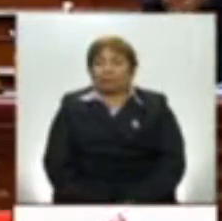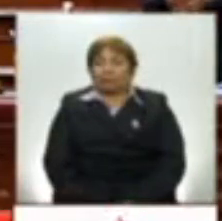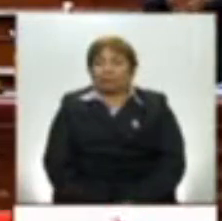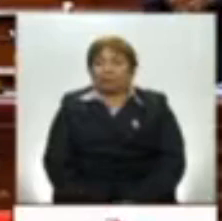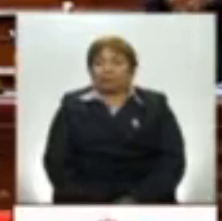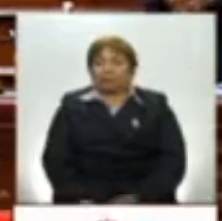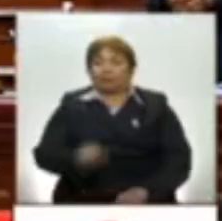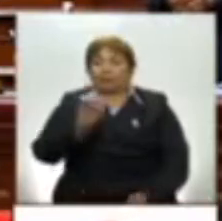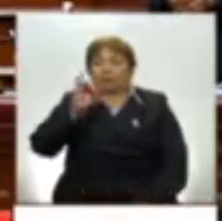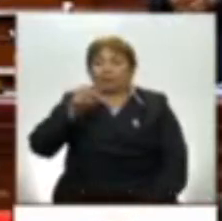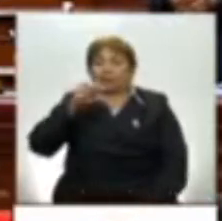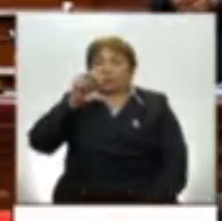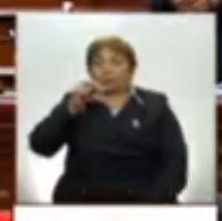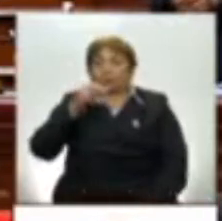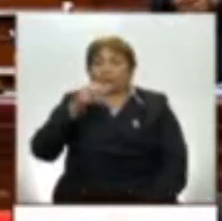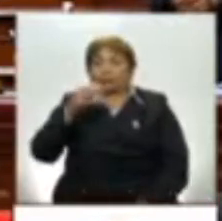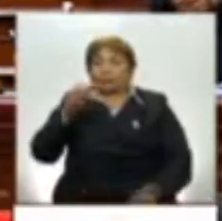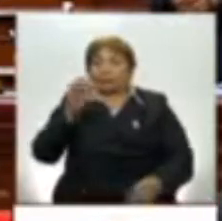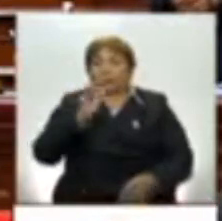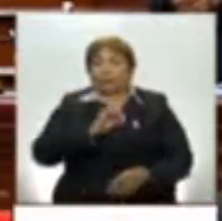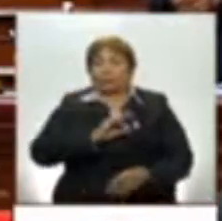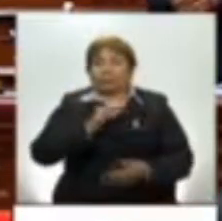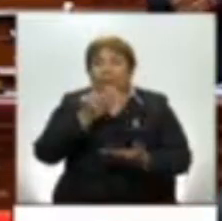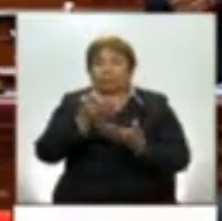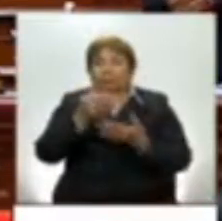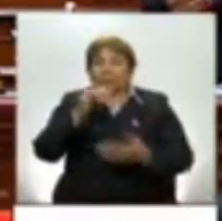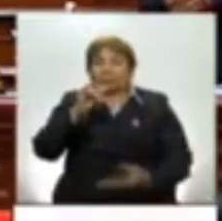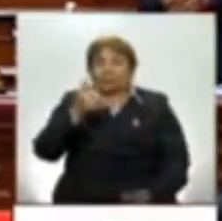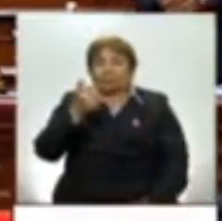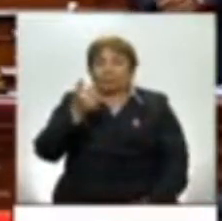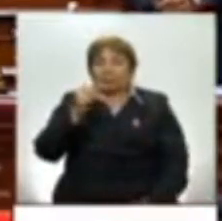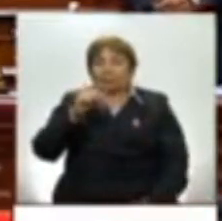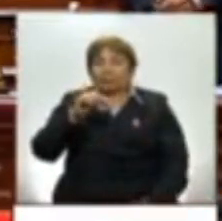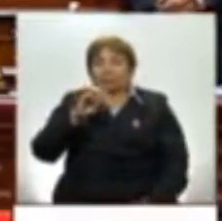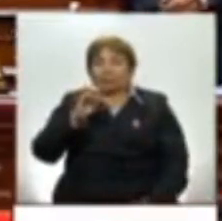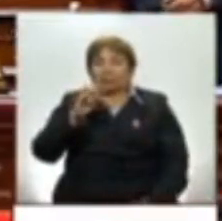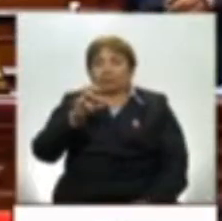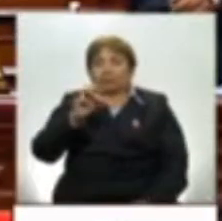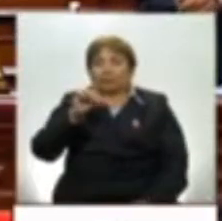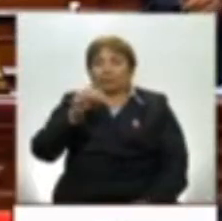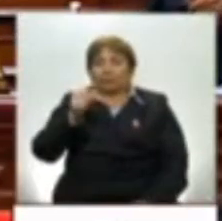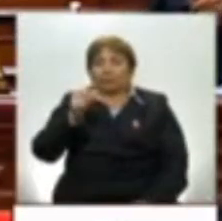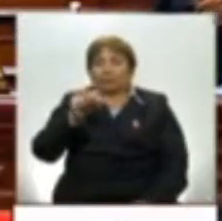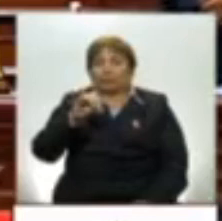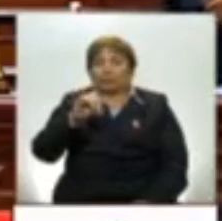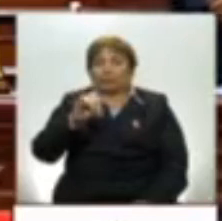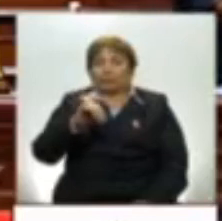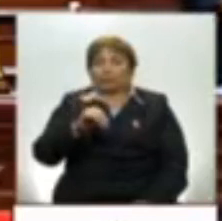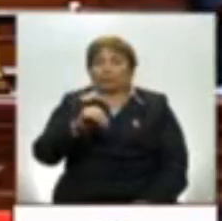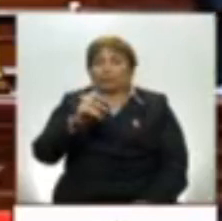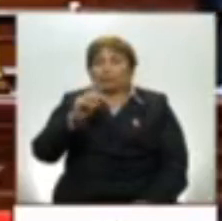Jurado Nacional de Elecciones, credencial otorgada a Jacqueline Katy Ugarte Mamani, DNI